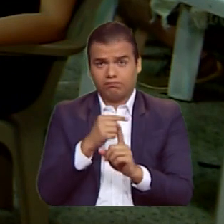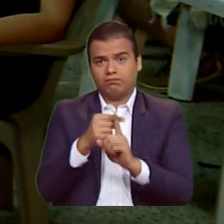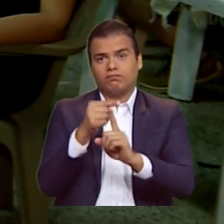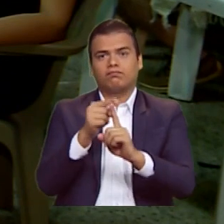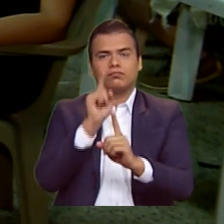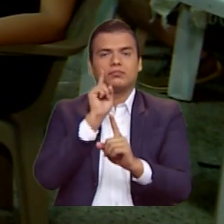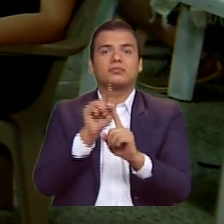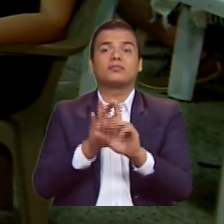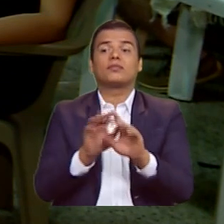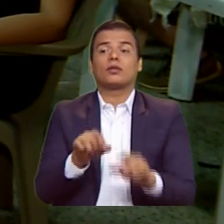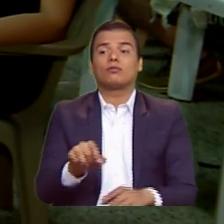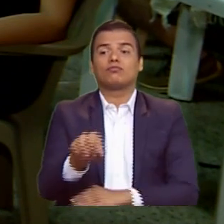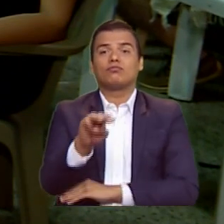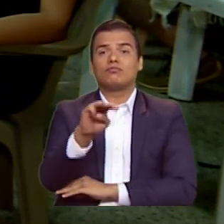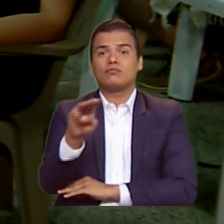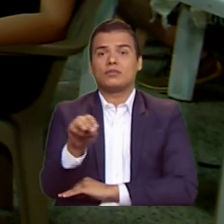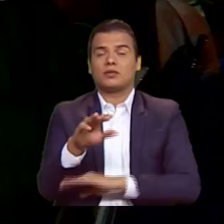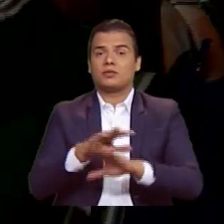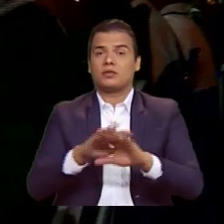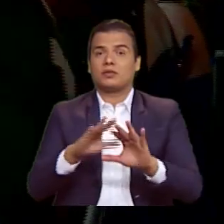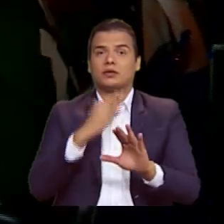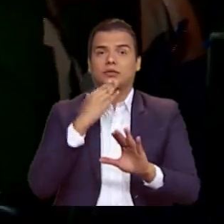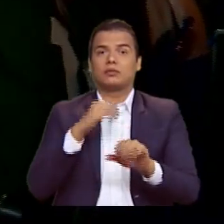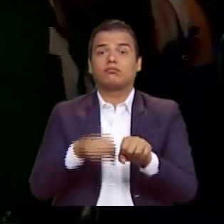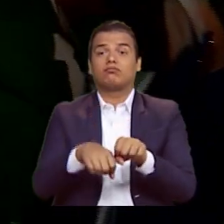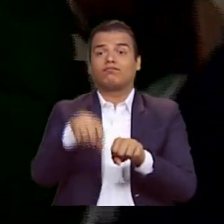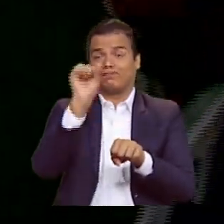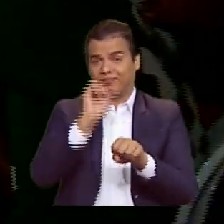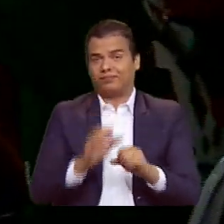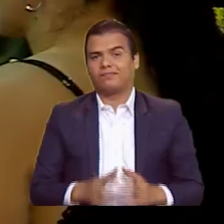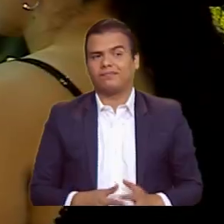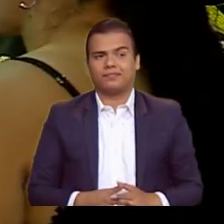lograr esa gran final en el Atanasio Girardot.